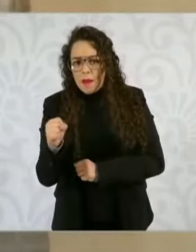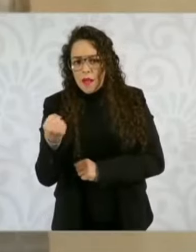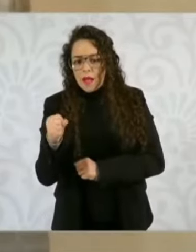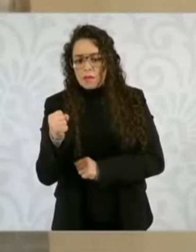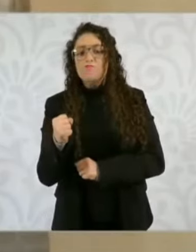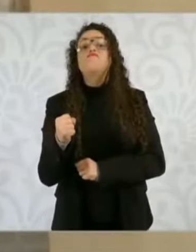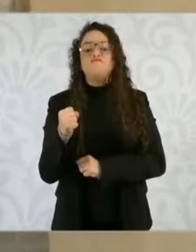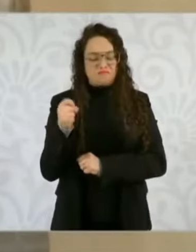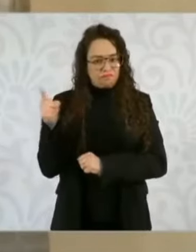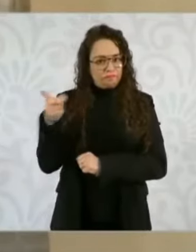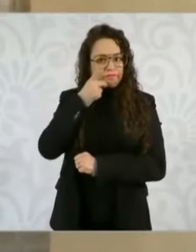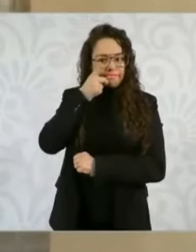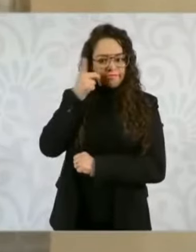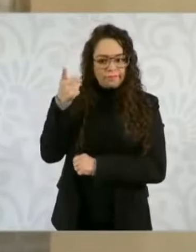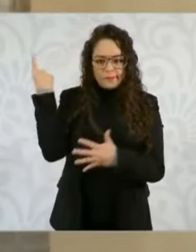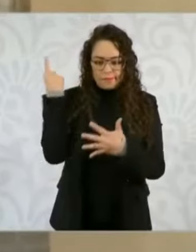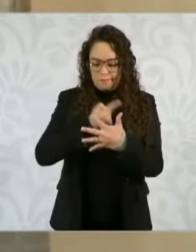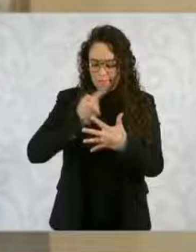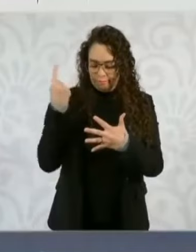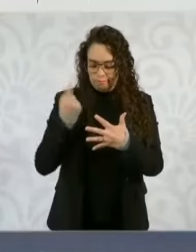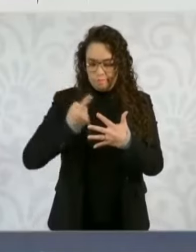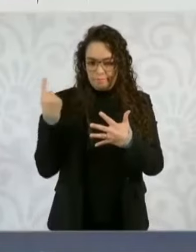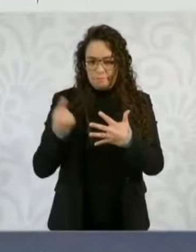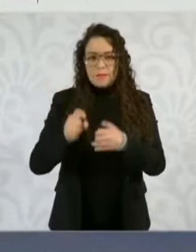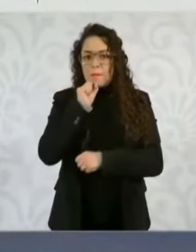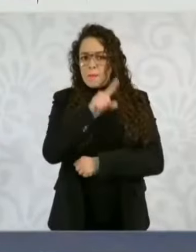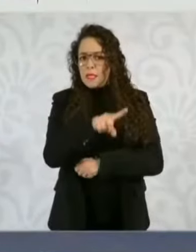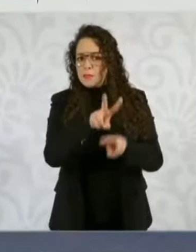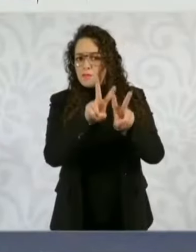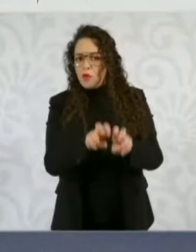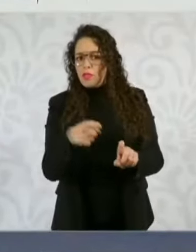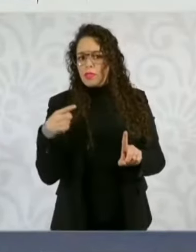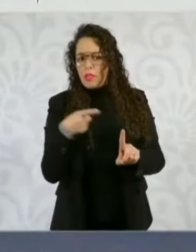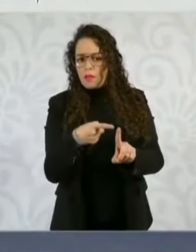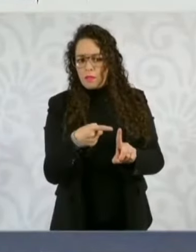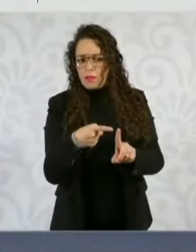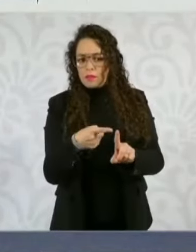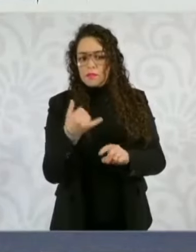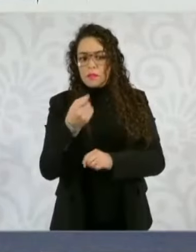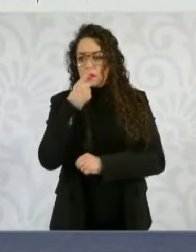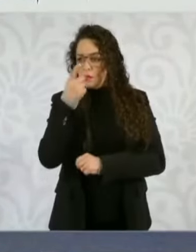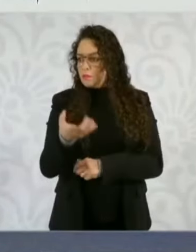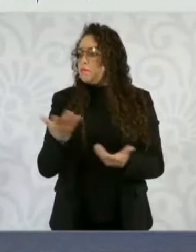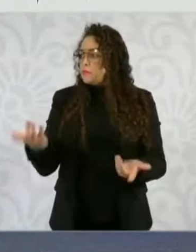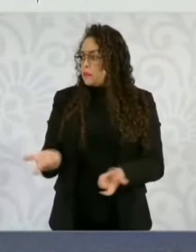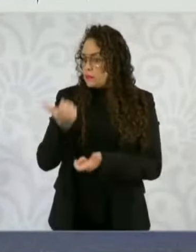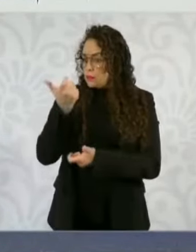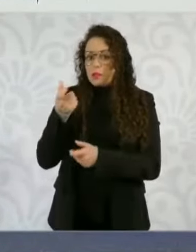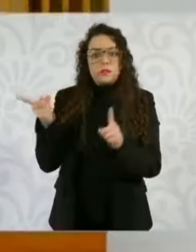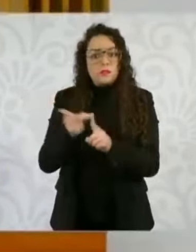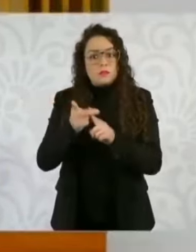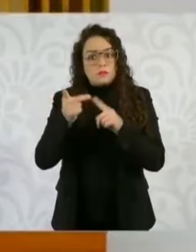hizo una serie de declaraciones sobre este tema. Y entre otras dijo, ¿dónde están los recursos?